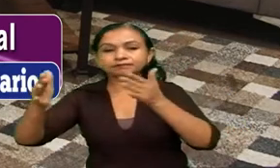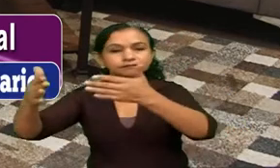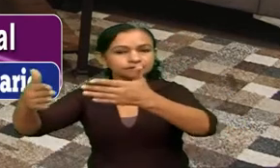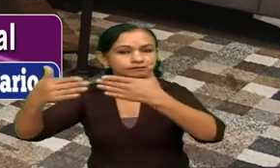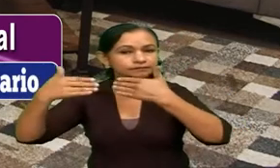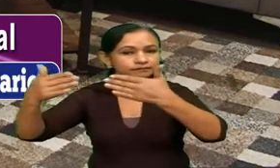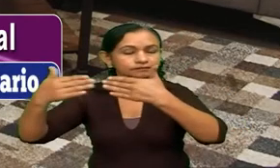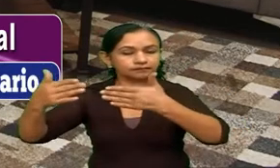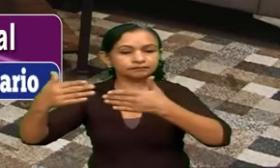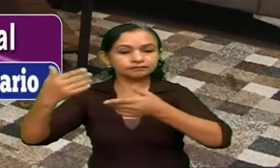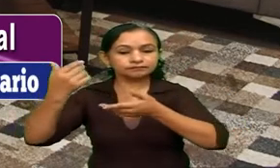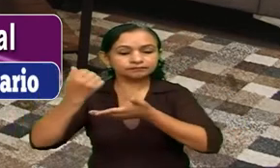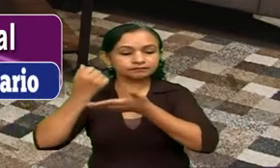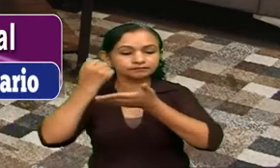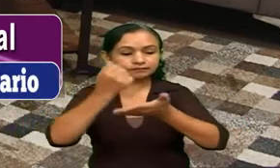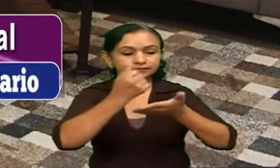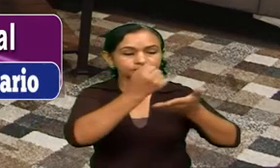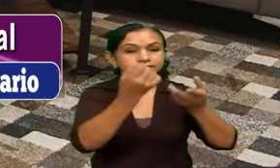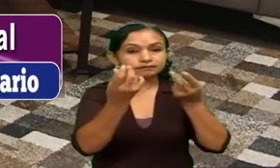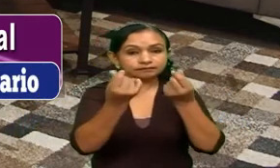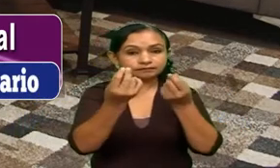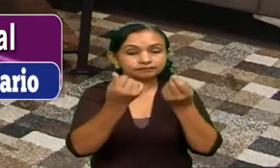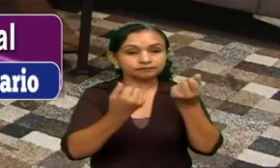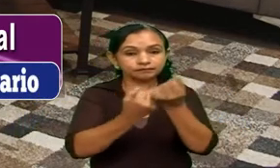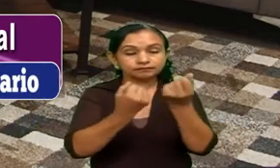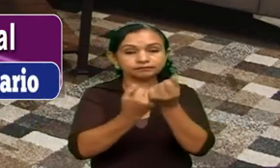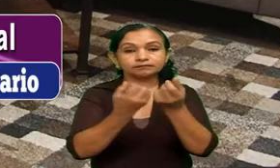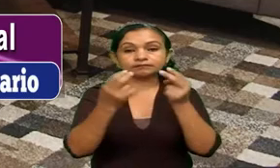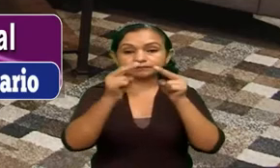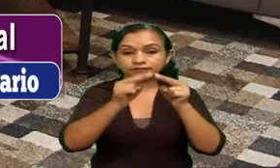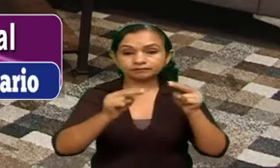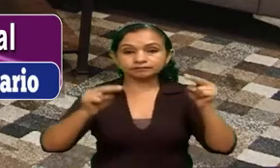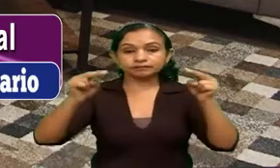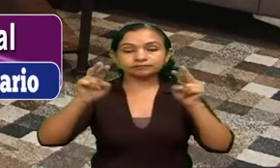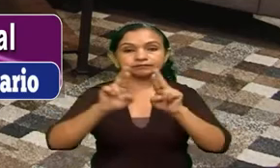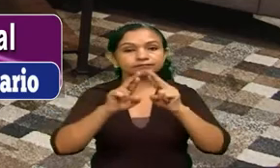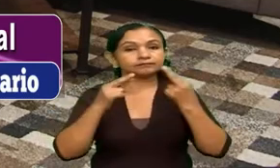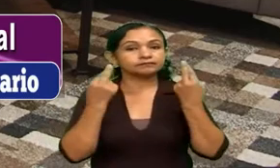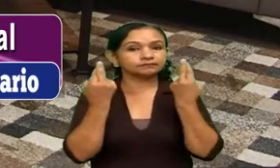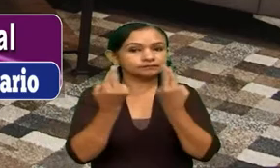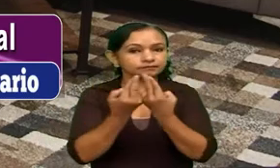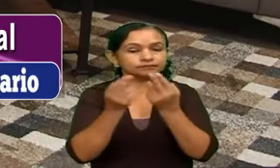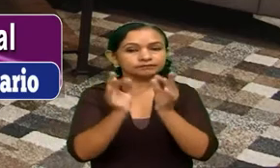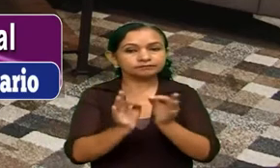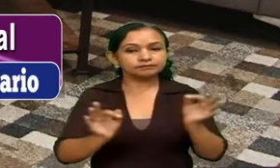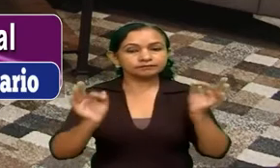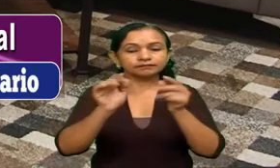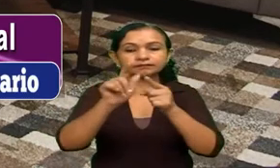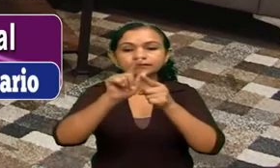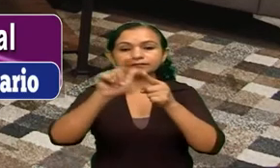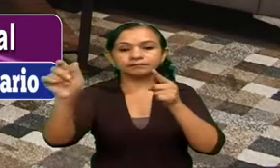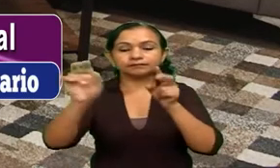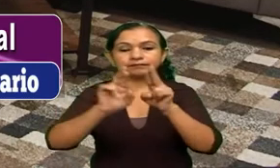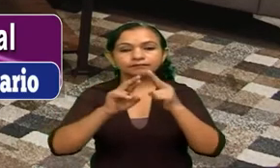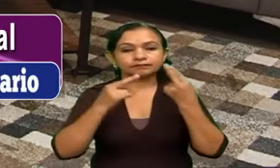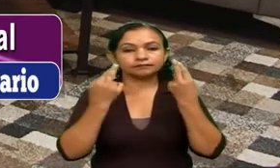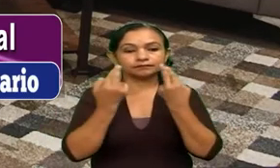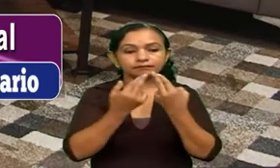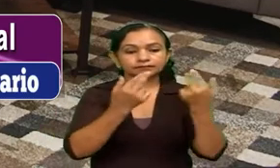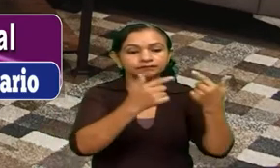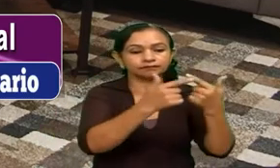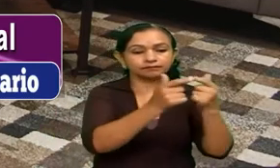¿verdad? Lo importante es esas reuniones bimensuales, pero también hay reuniones mensuales de los equipos